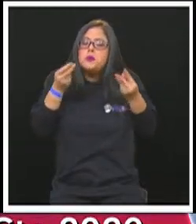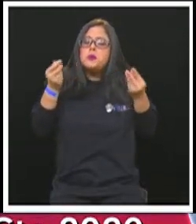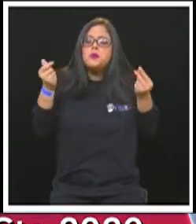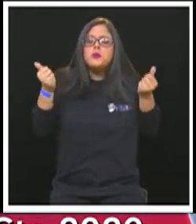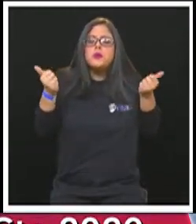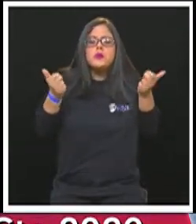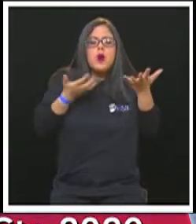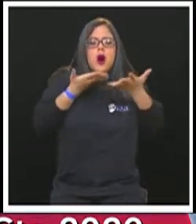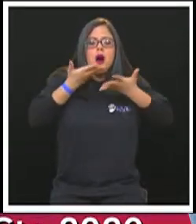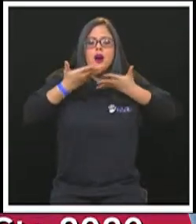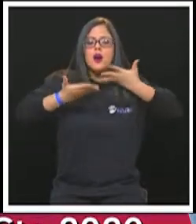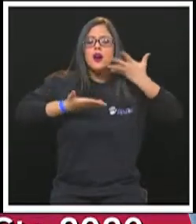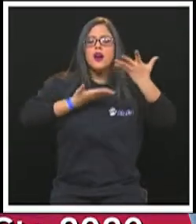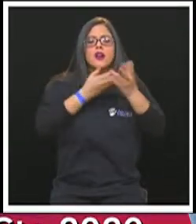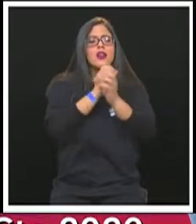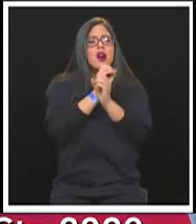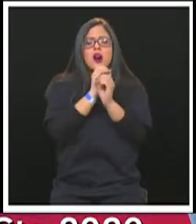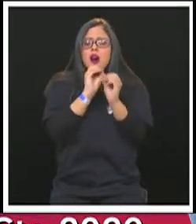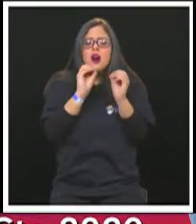son